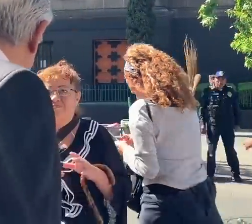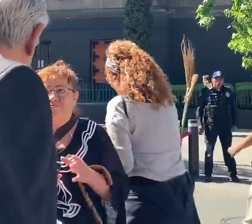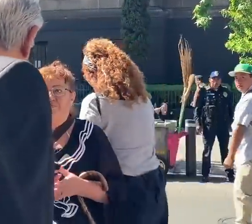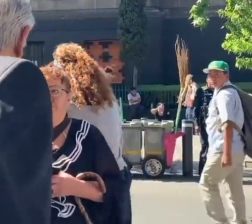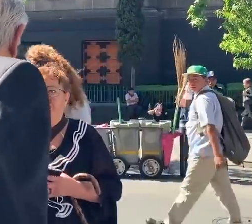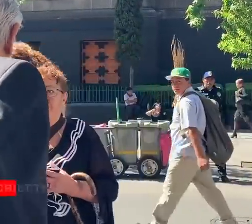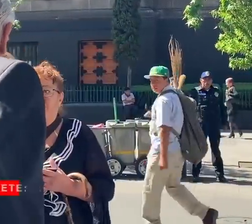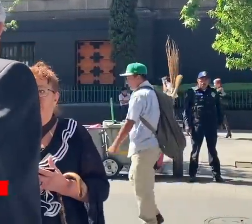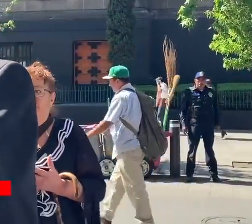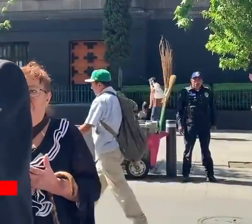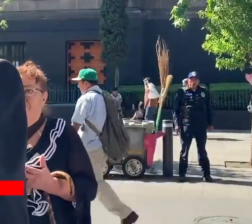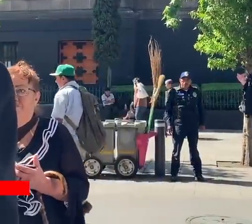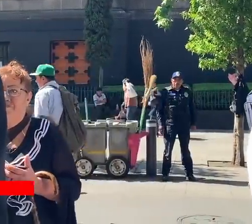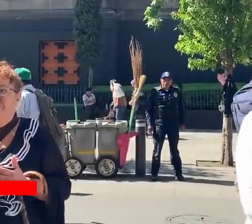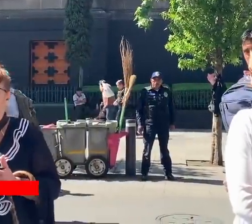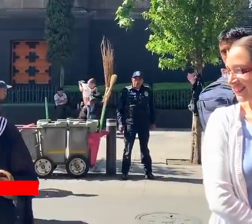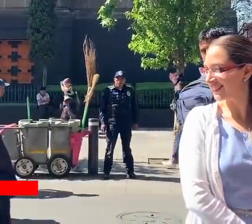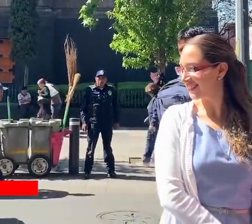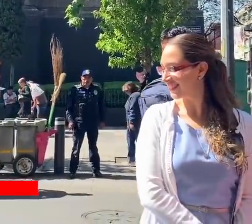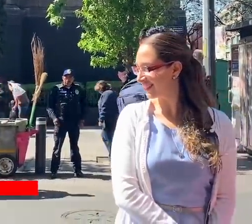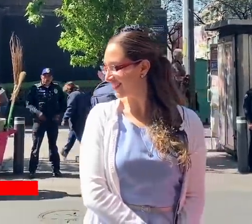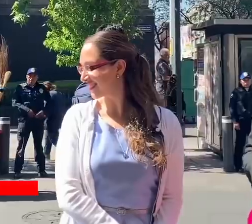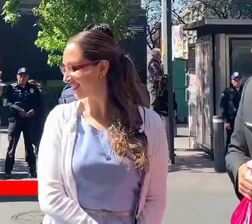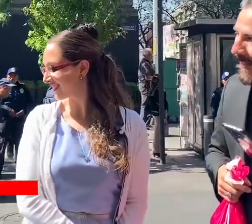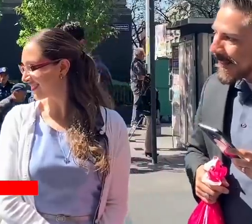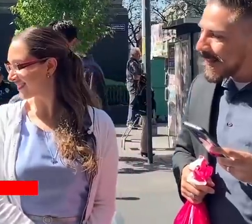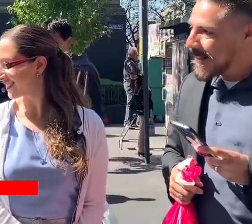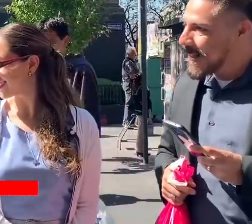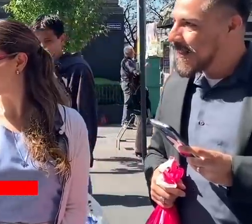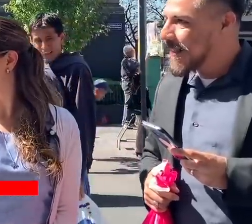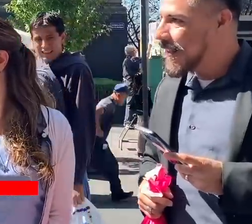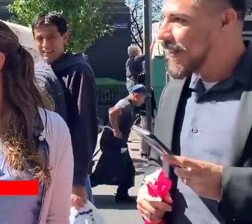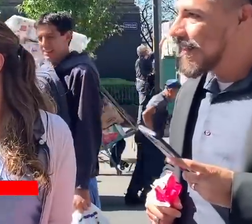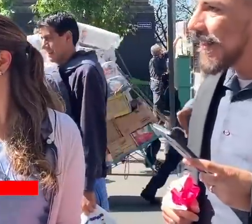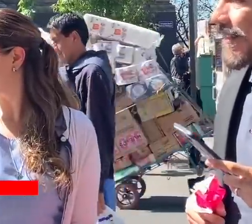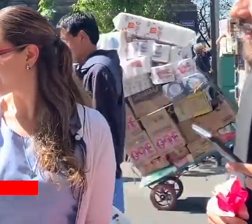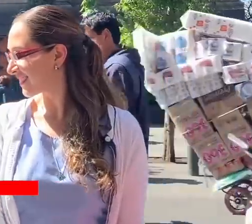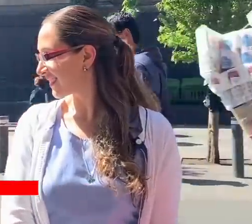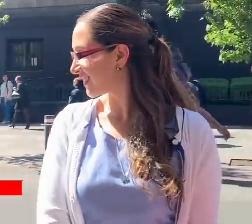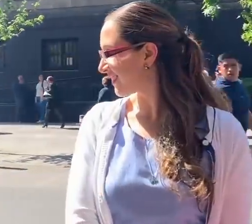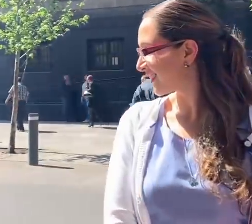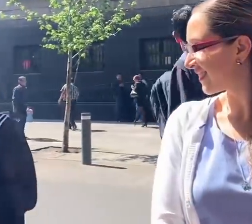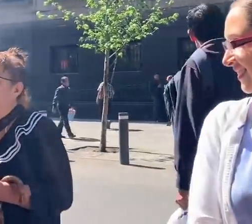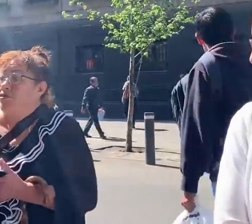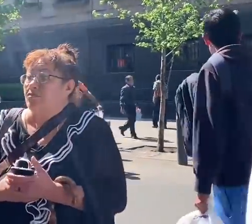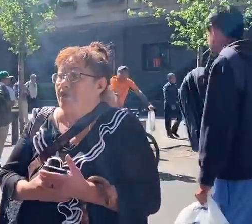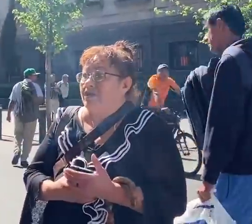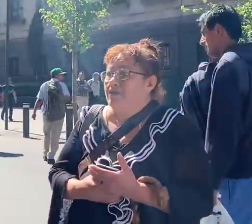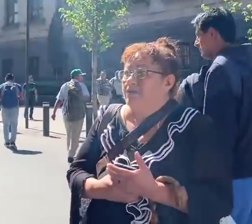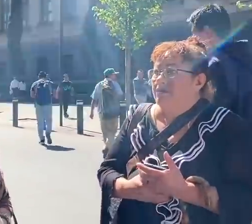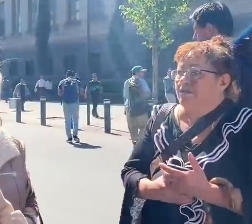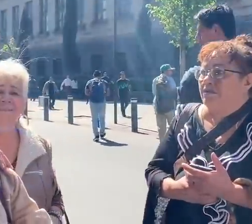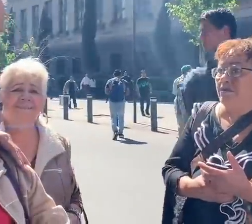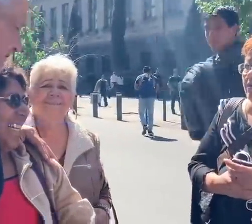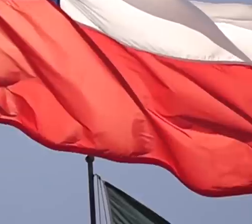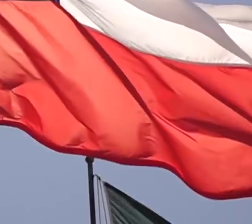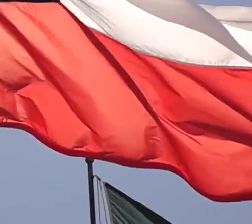Mantener tal aprobación es muy difícil y AMLO lo ha mantenido.